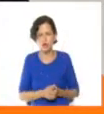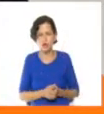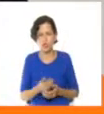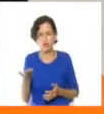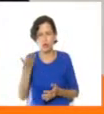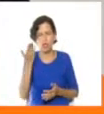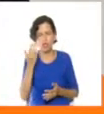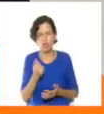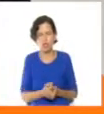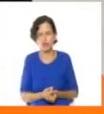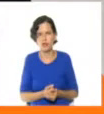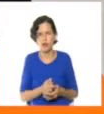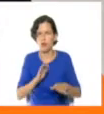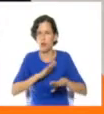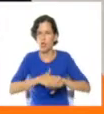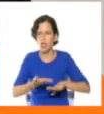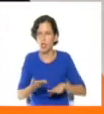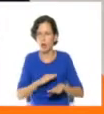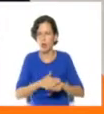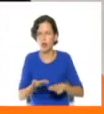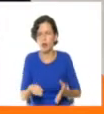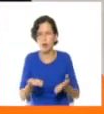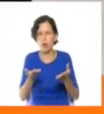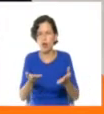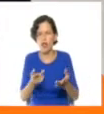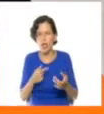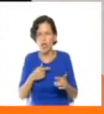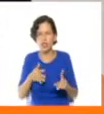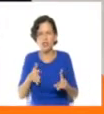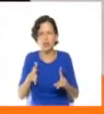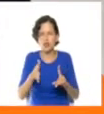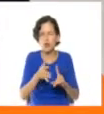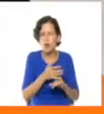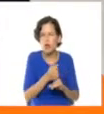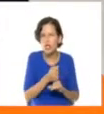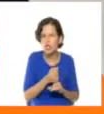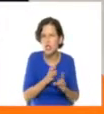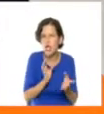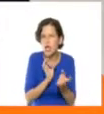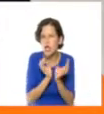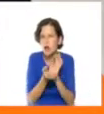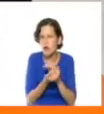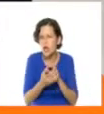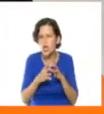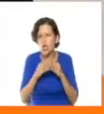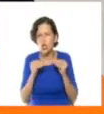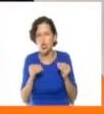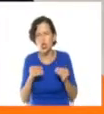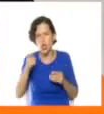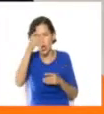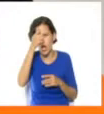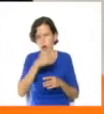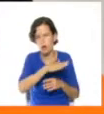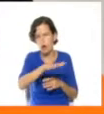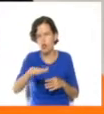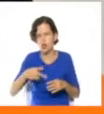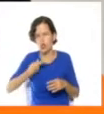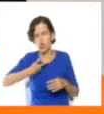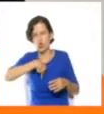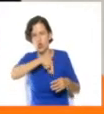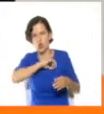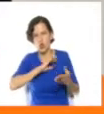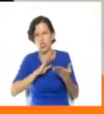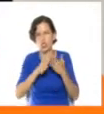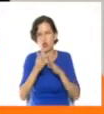muy importantes. ¿Por qué? Porque vamos a dar la ubicación geográfica de toda la población y nuestras comunidades